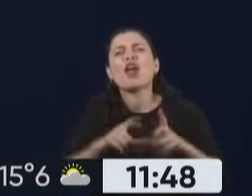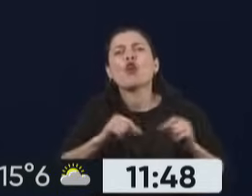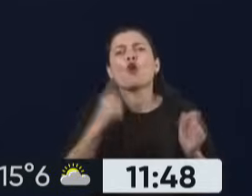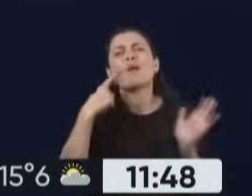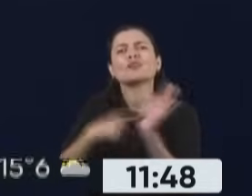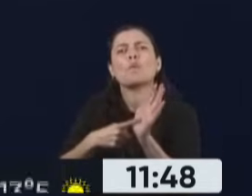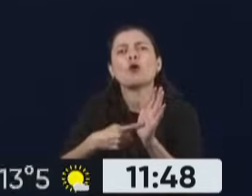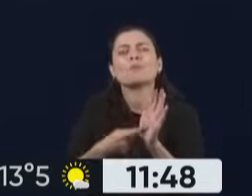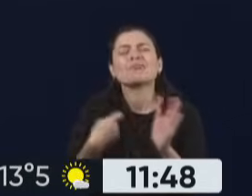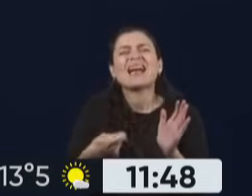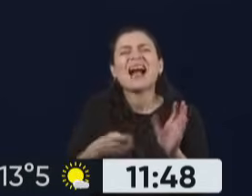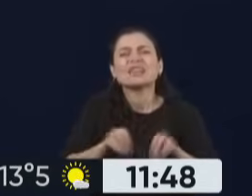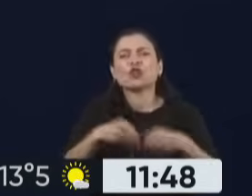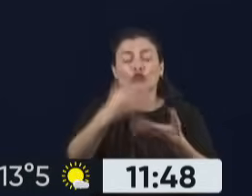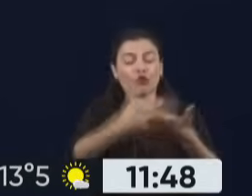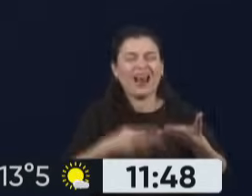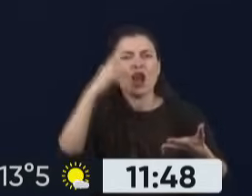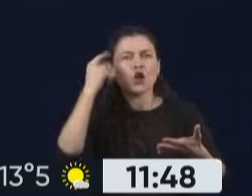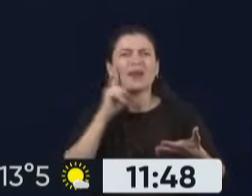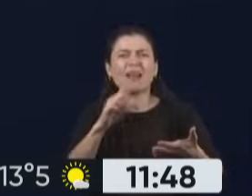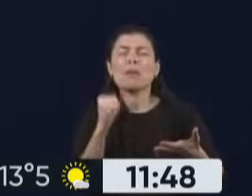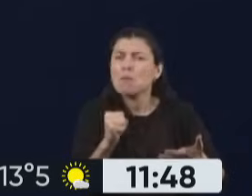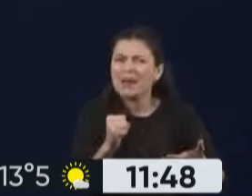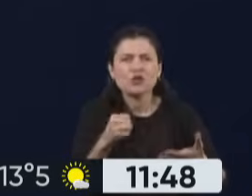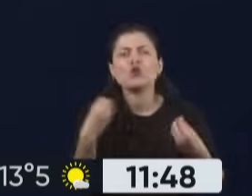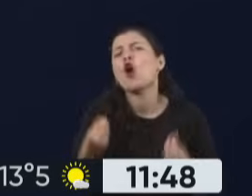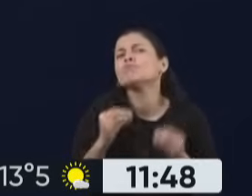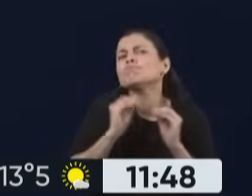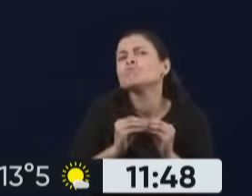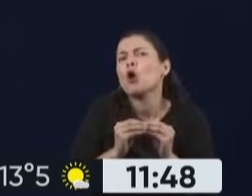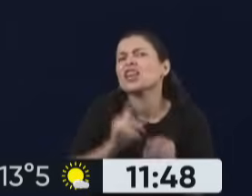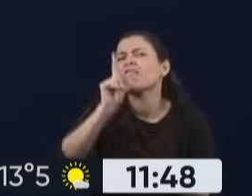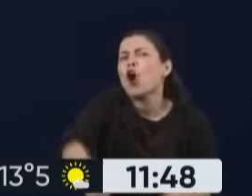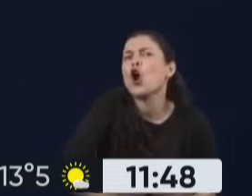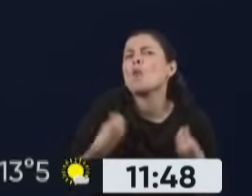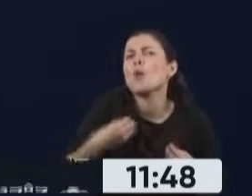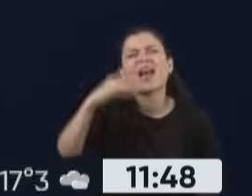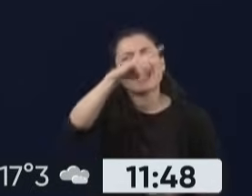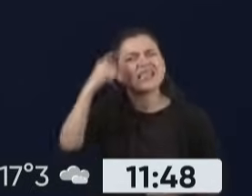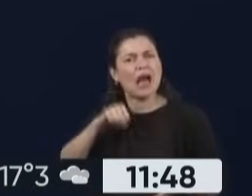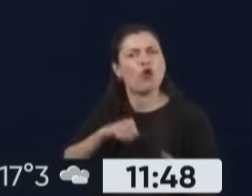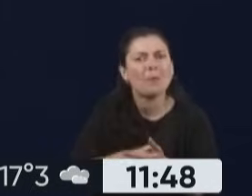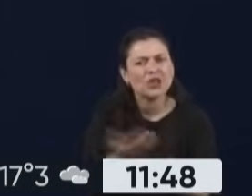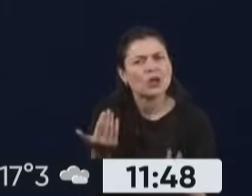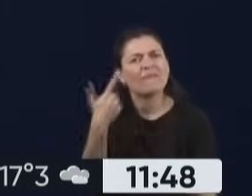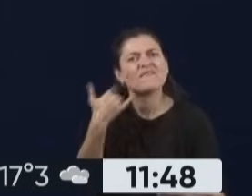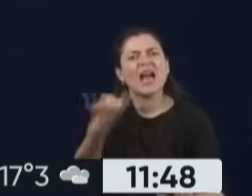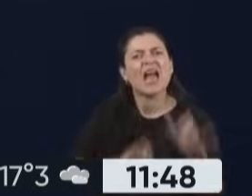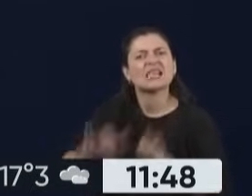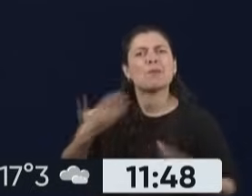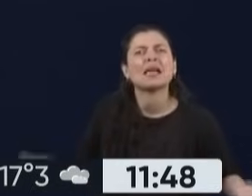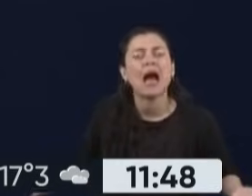llegó a un nivel de locura en esto que realmente a la gente se le hace insoportable tener